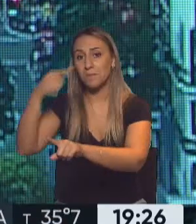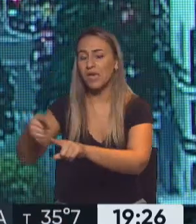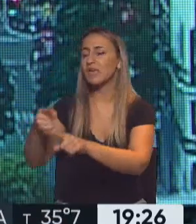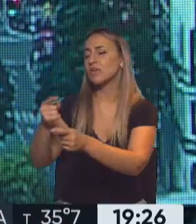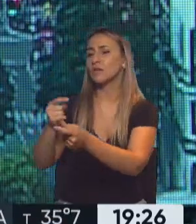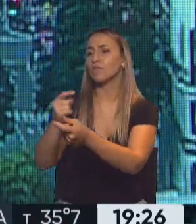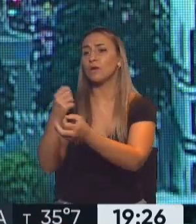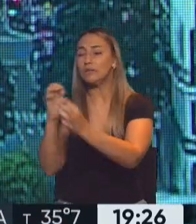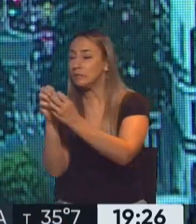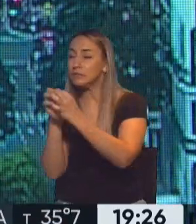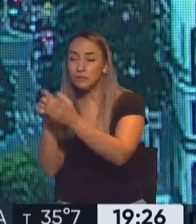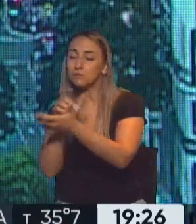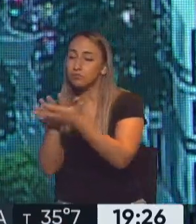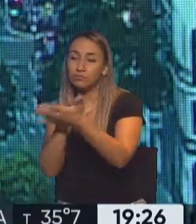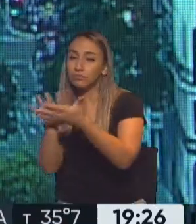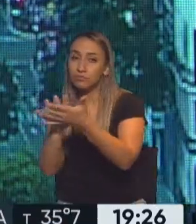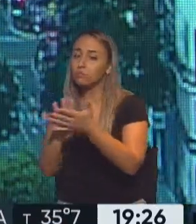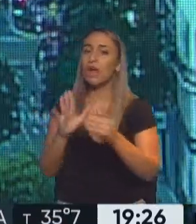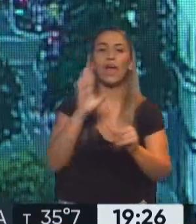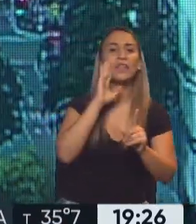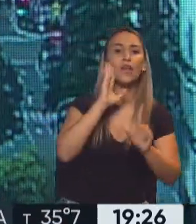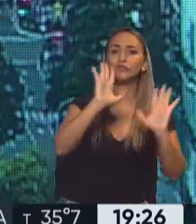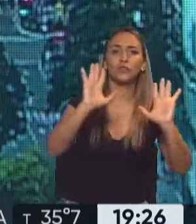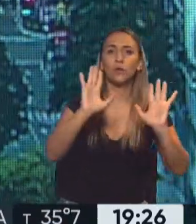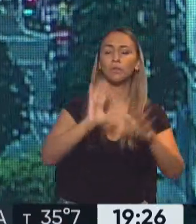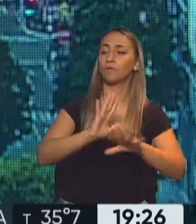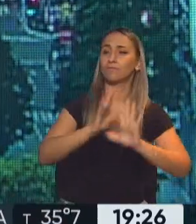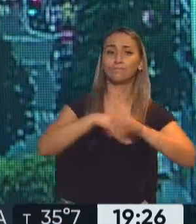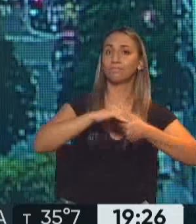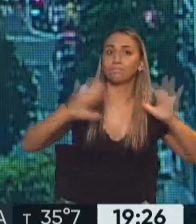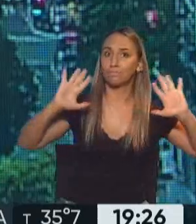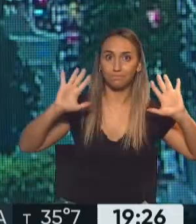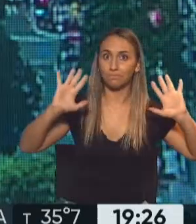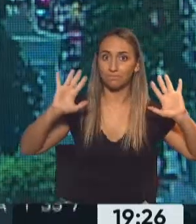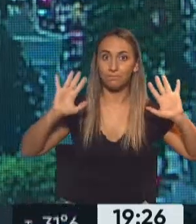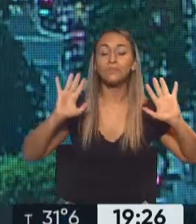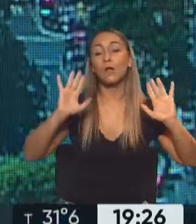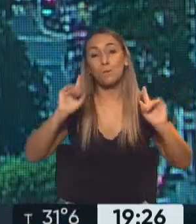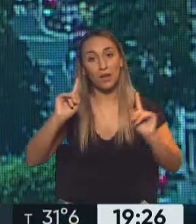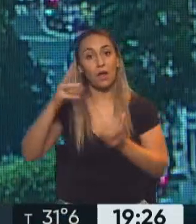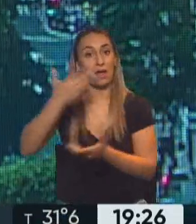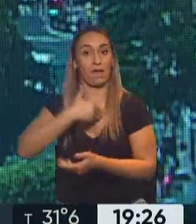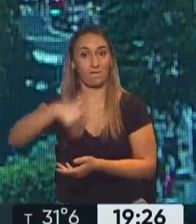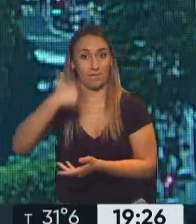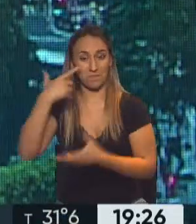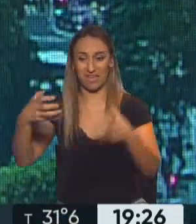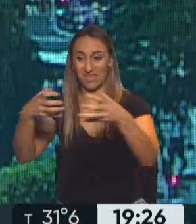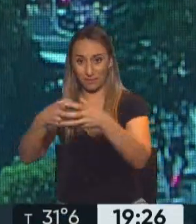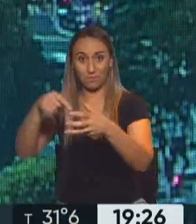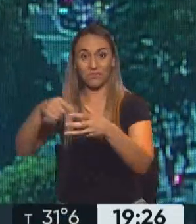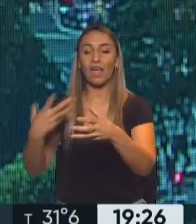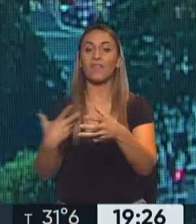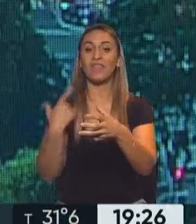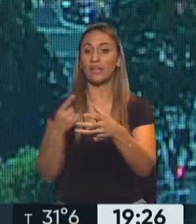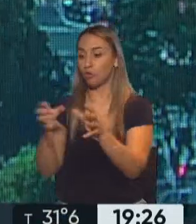si contribuimos a que la Argentina pueda renegociar, sí, por ejemplo, cuando el Fondo Monetario Internacional, el directorio propiamente,